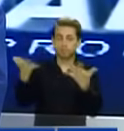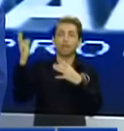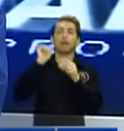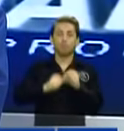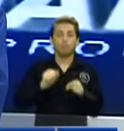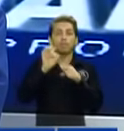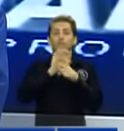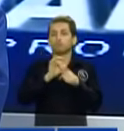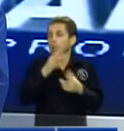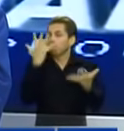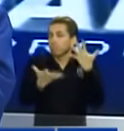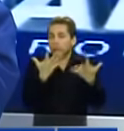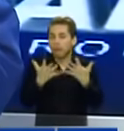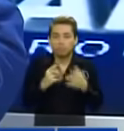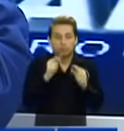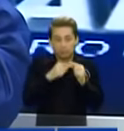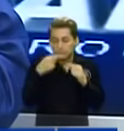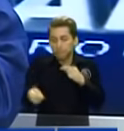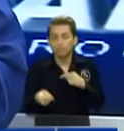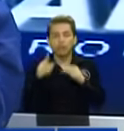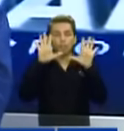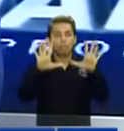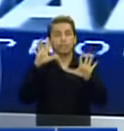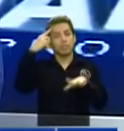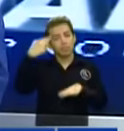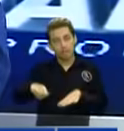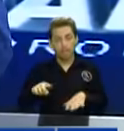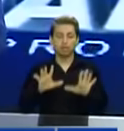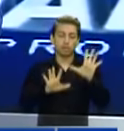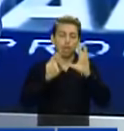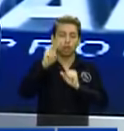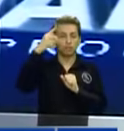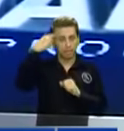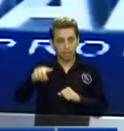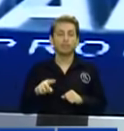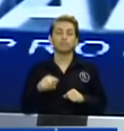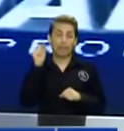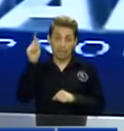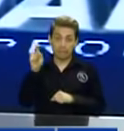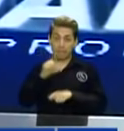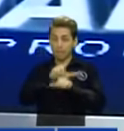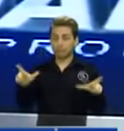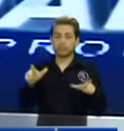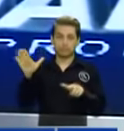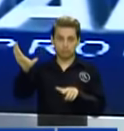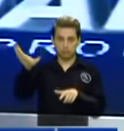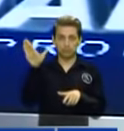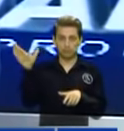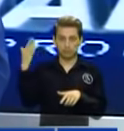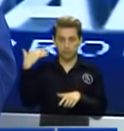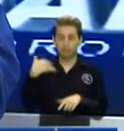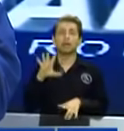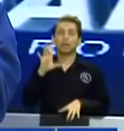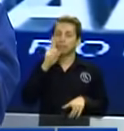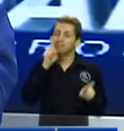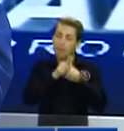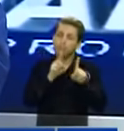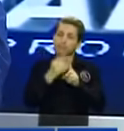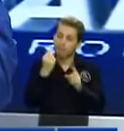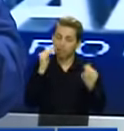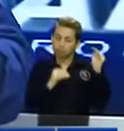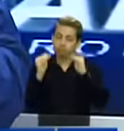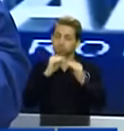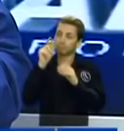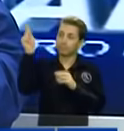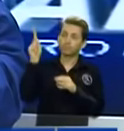allá de unos 10, 12 días para tener el hospital de Zacapa. Y estamos ya construyendo el de la Costa Sur, que eso serían, digamos, la